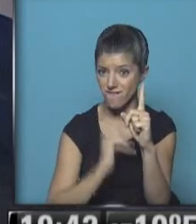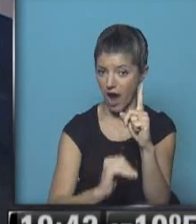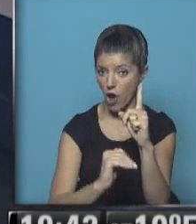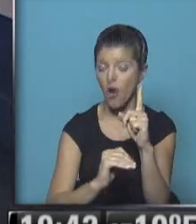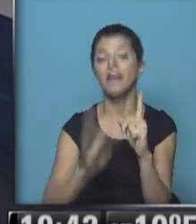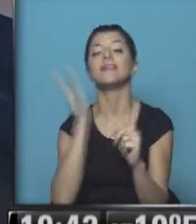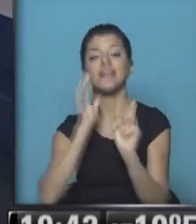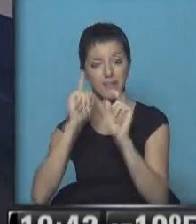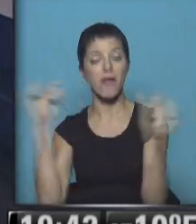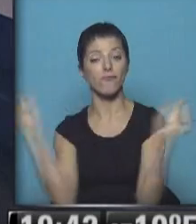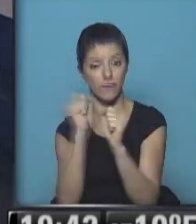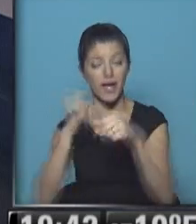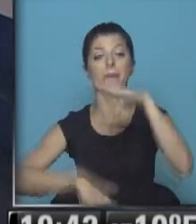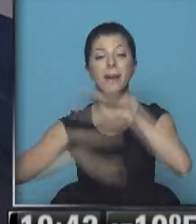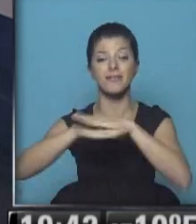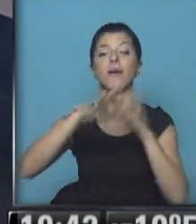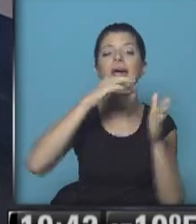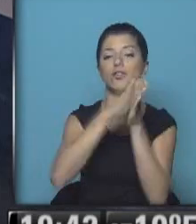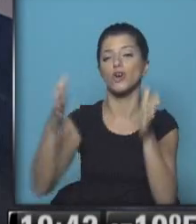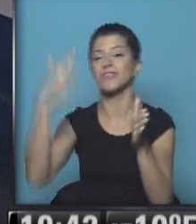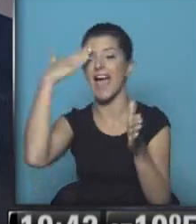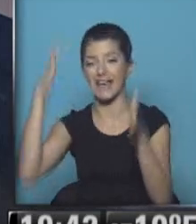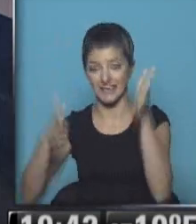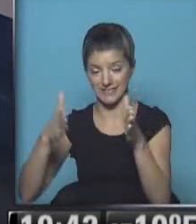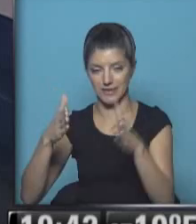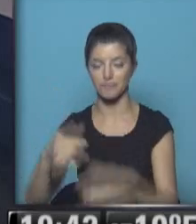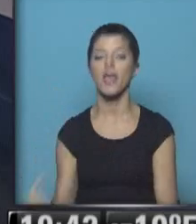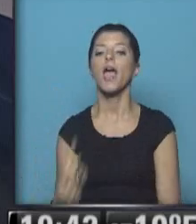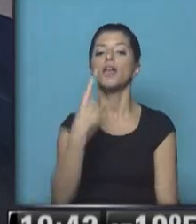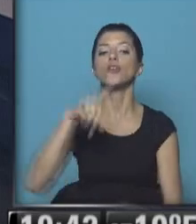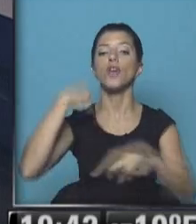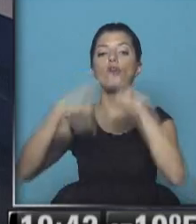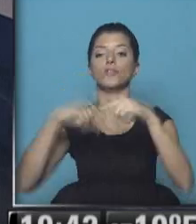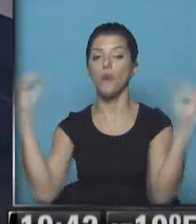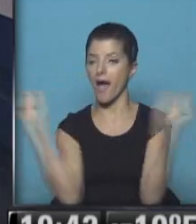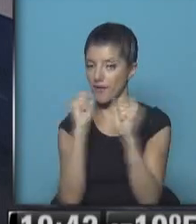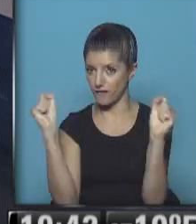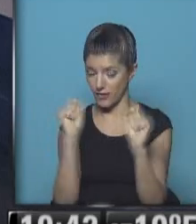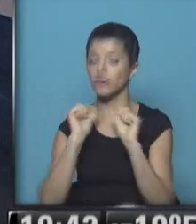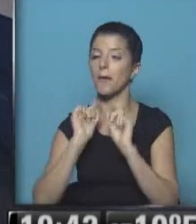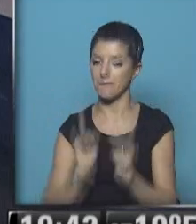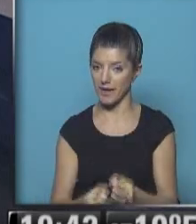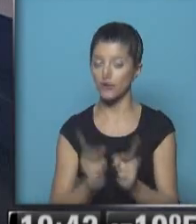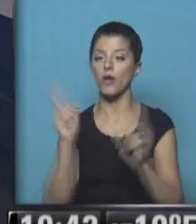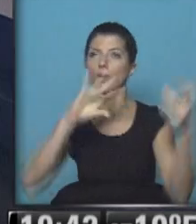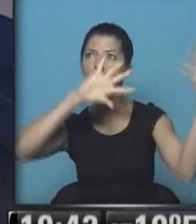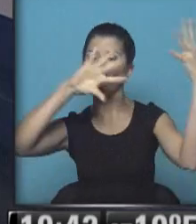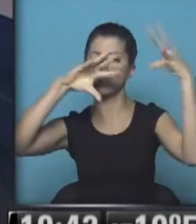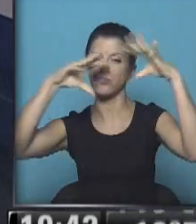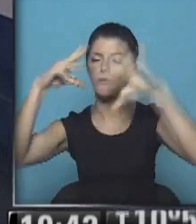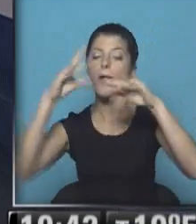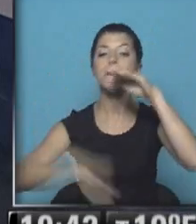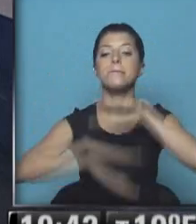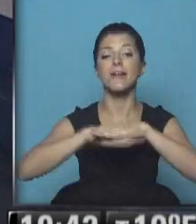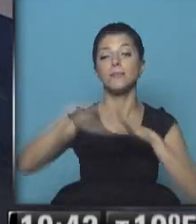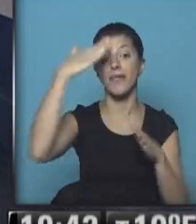en la tarde con máximas de 14 a 15 grados. En el noroeste argentino seguirá el tiempo frío allí también, con nubosidad de tipo variable, máximas de